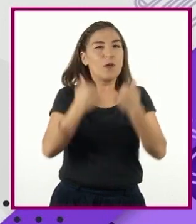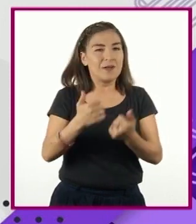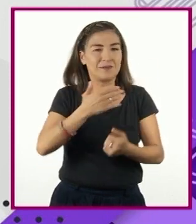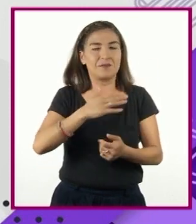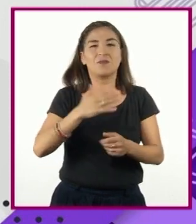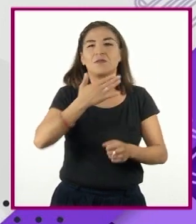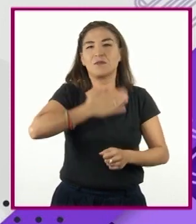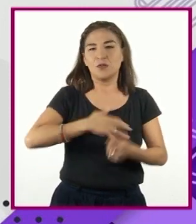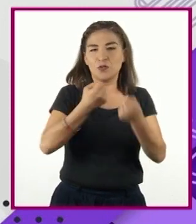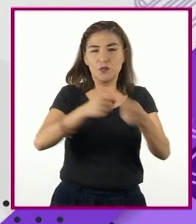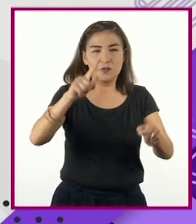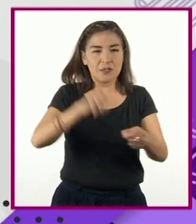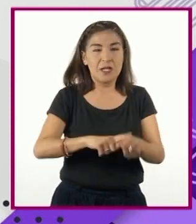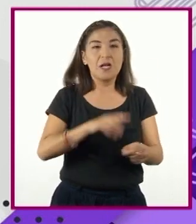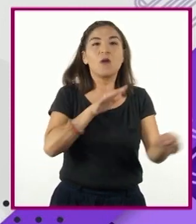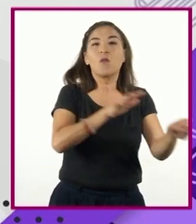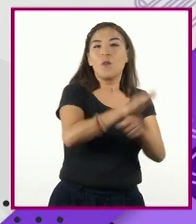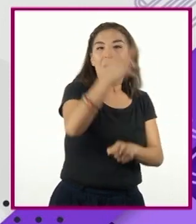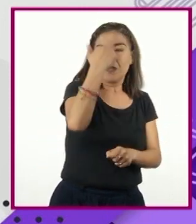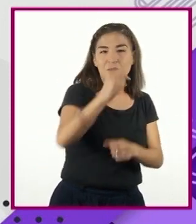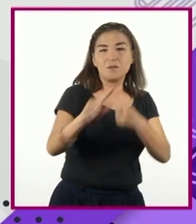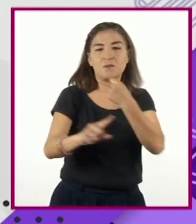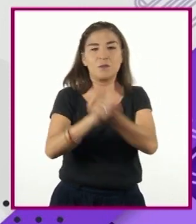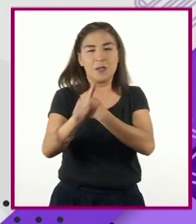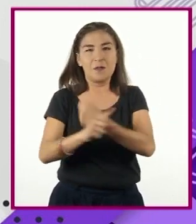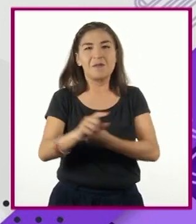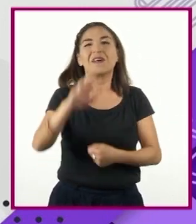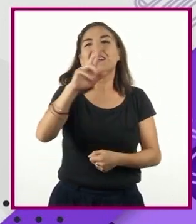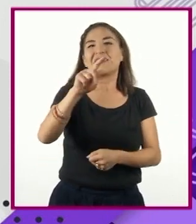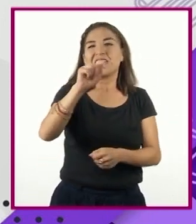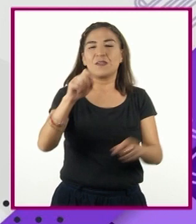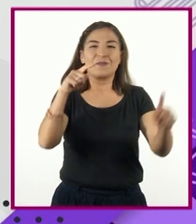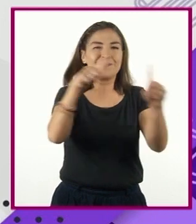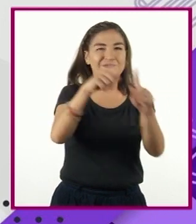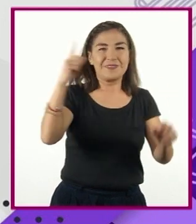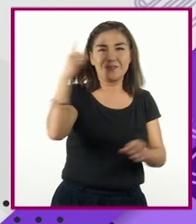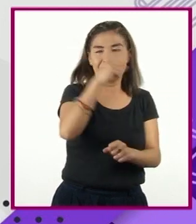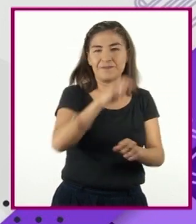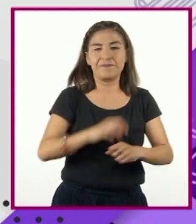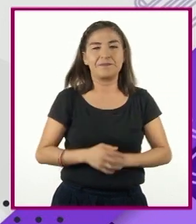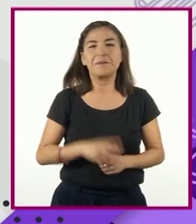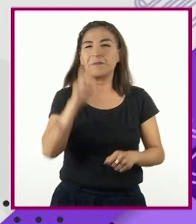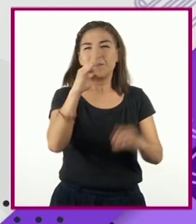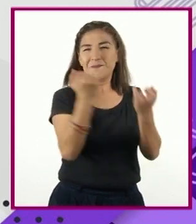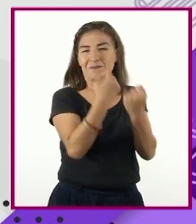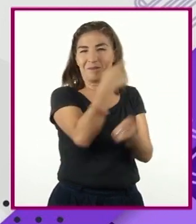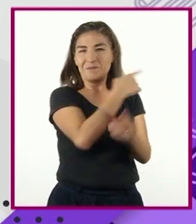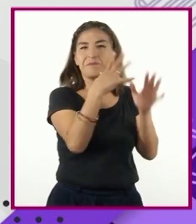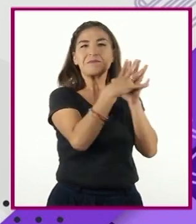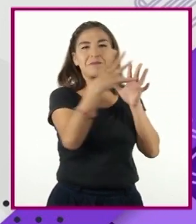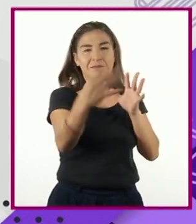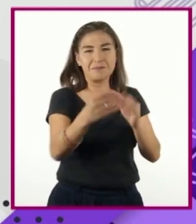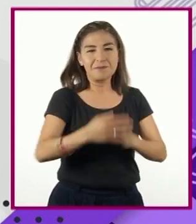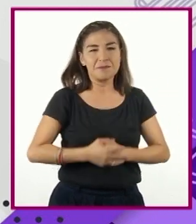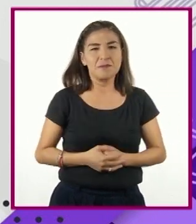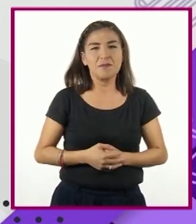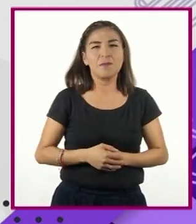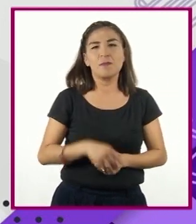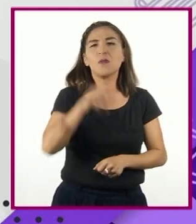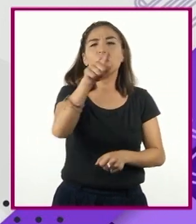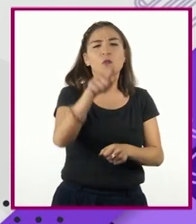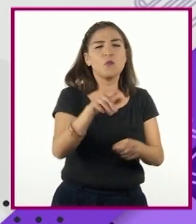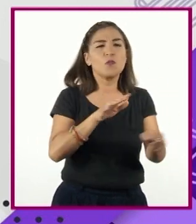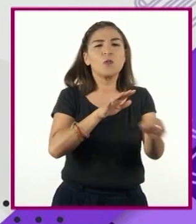causas, consecuencias, retos, como se muestra en la pantalla. ¿Qué pondrías en el triángulo